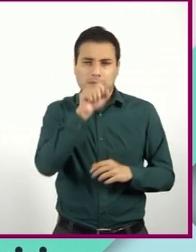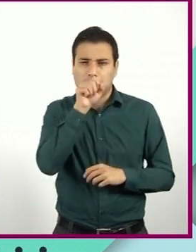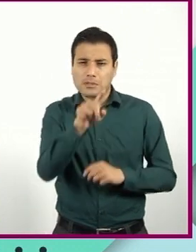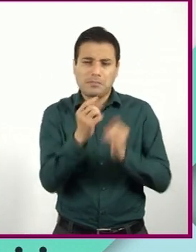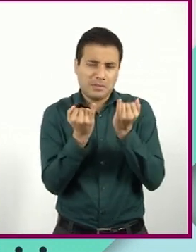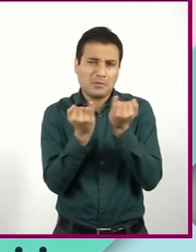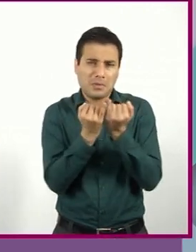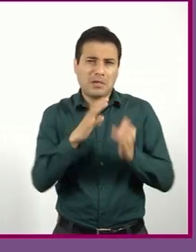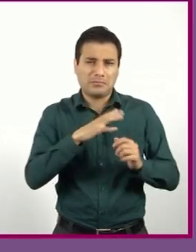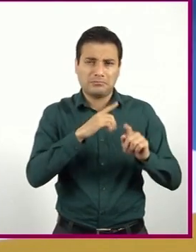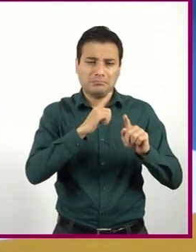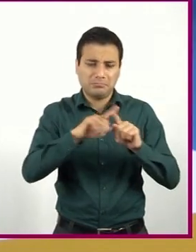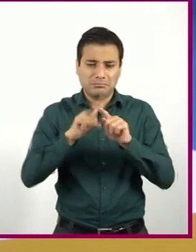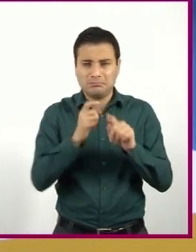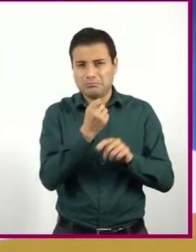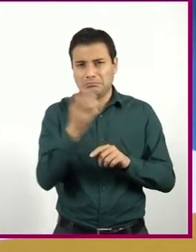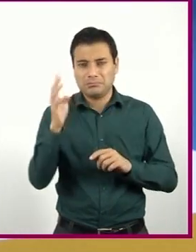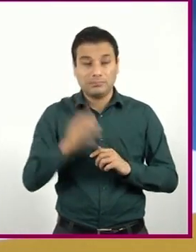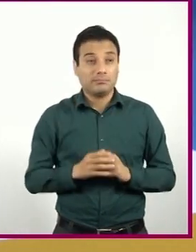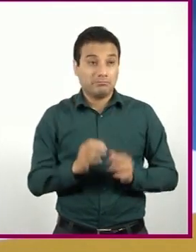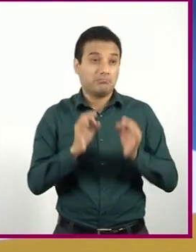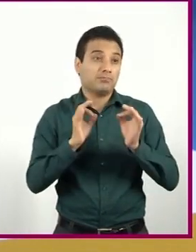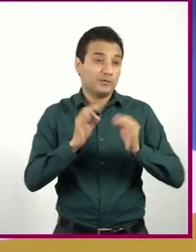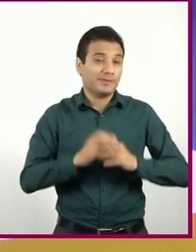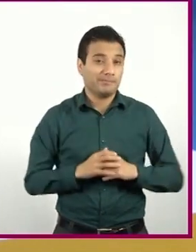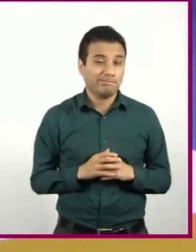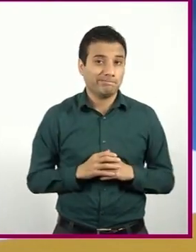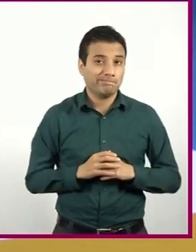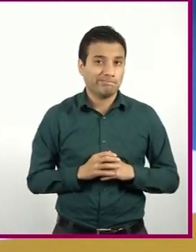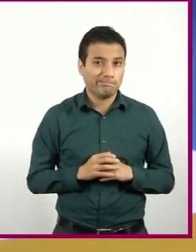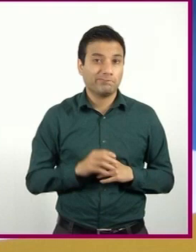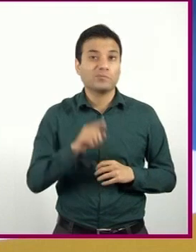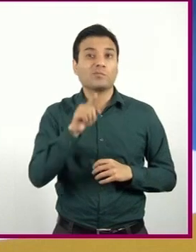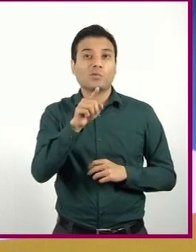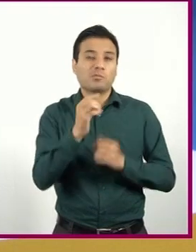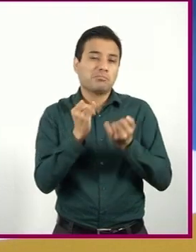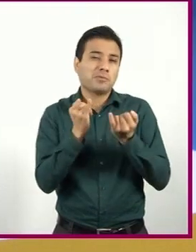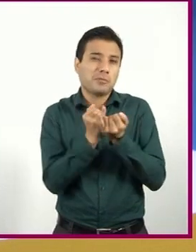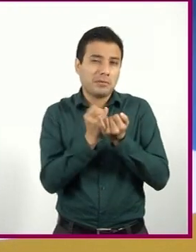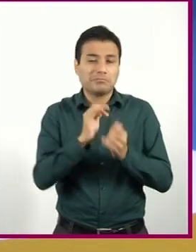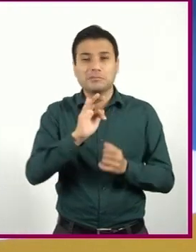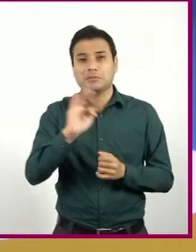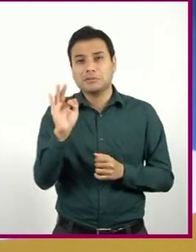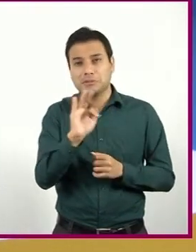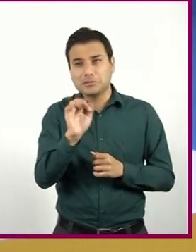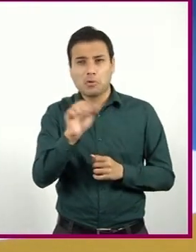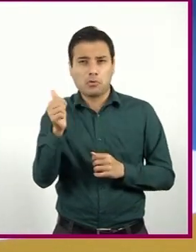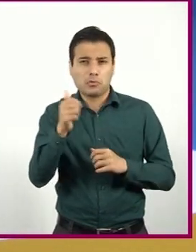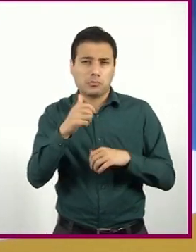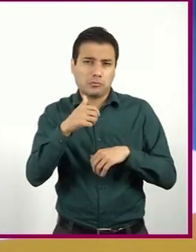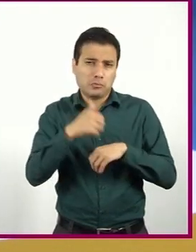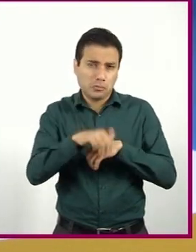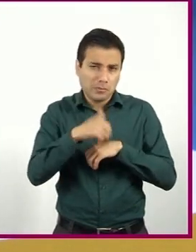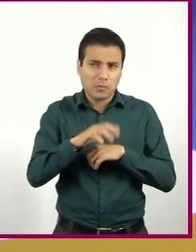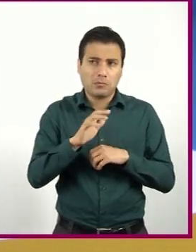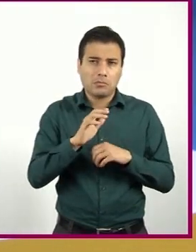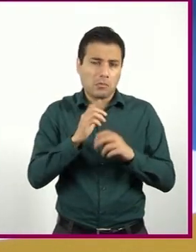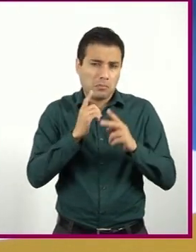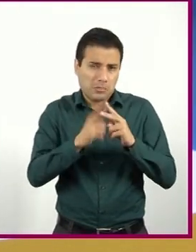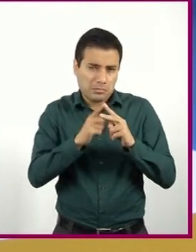hay varios más. ¡Excelente! Es posible que ustedes hayan utilizado otro procedimiento para el